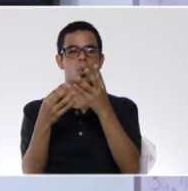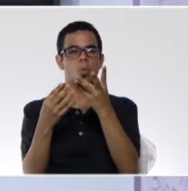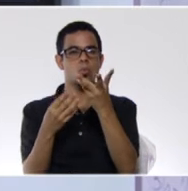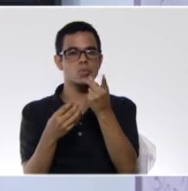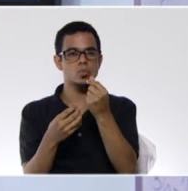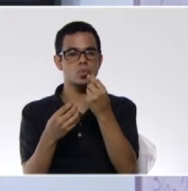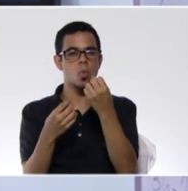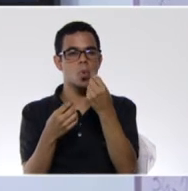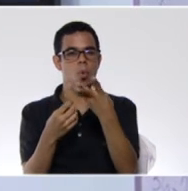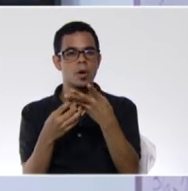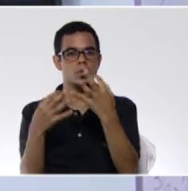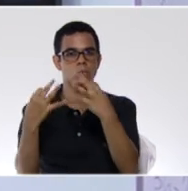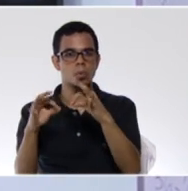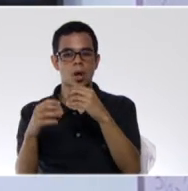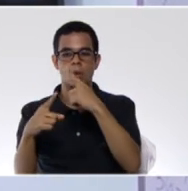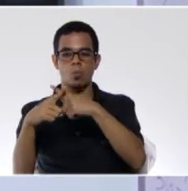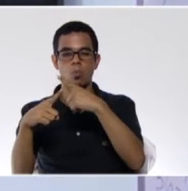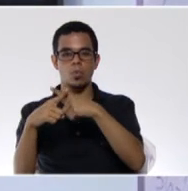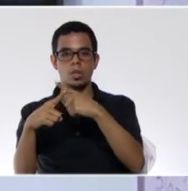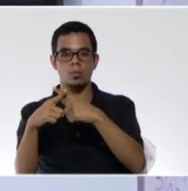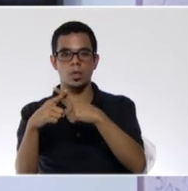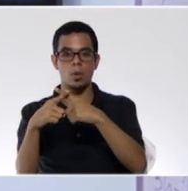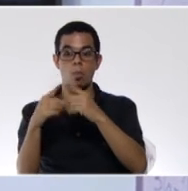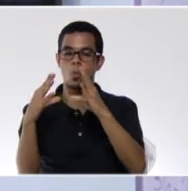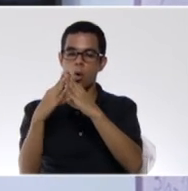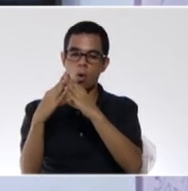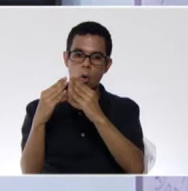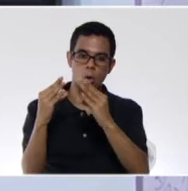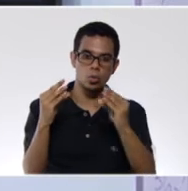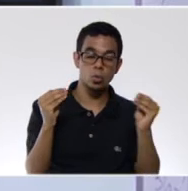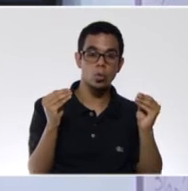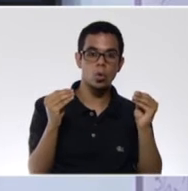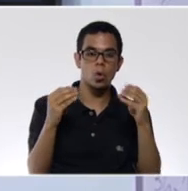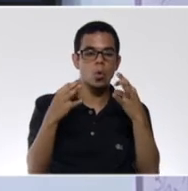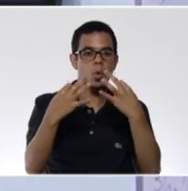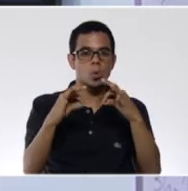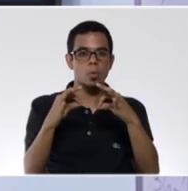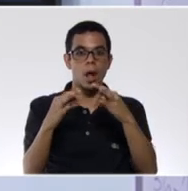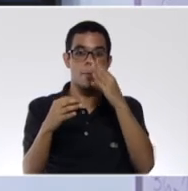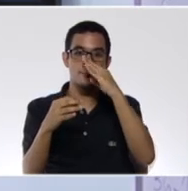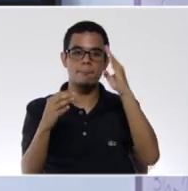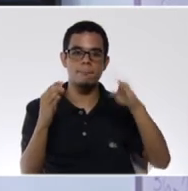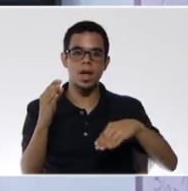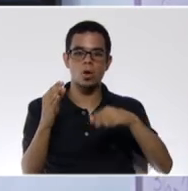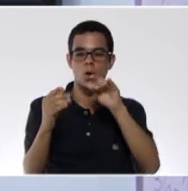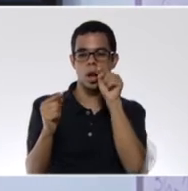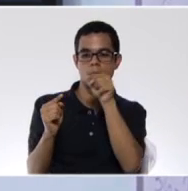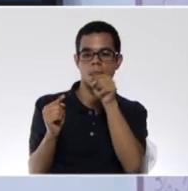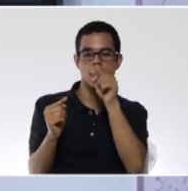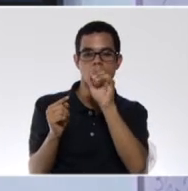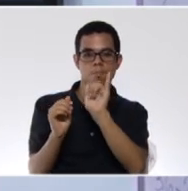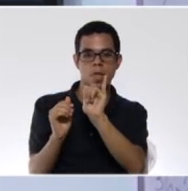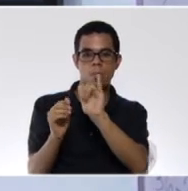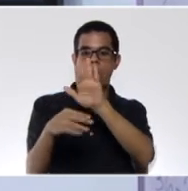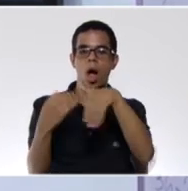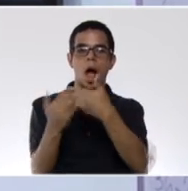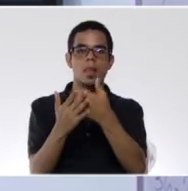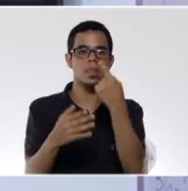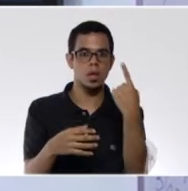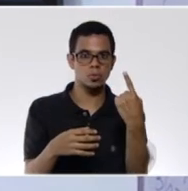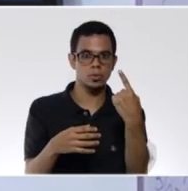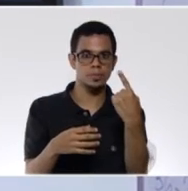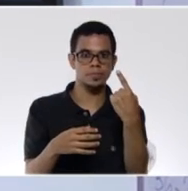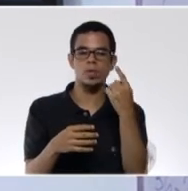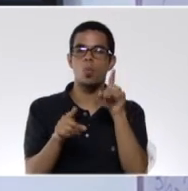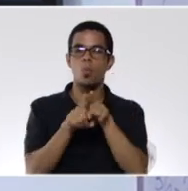natural consiste en multiplicarlo por todos los números naturales menores que él hasta el 1. Entonces desarrollamos